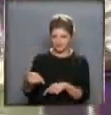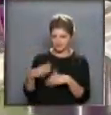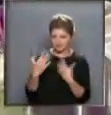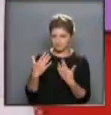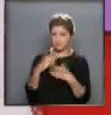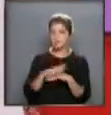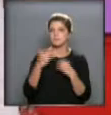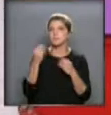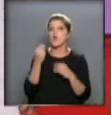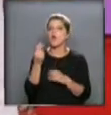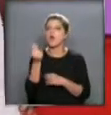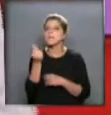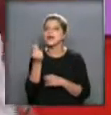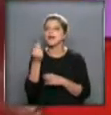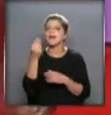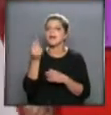plata